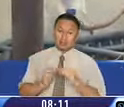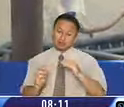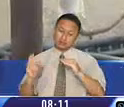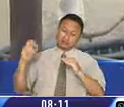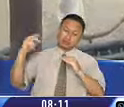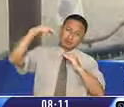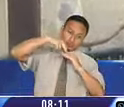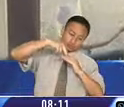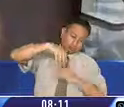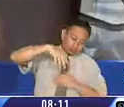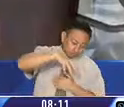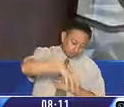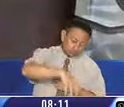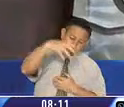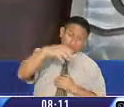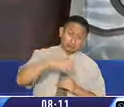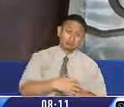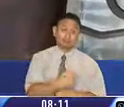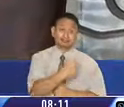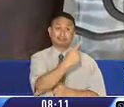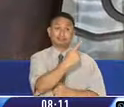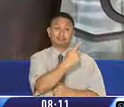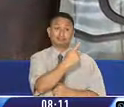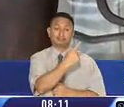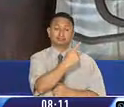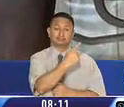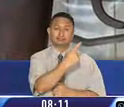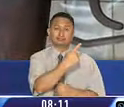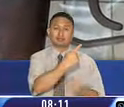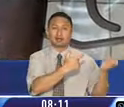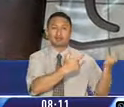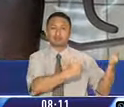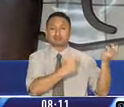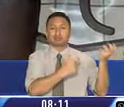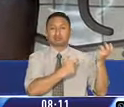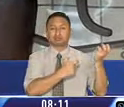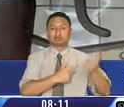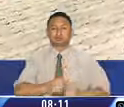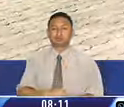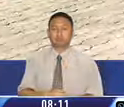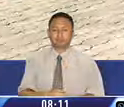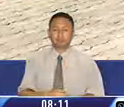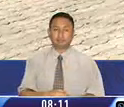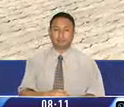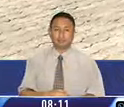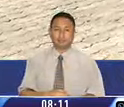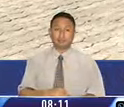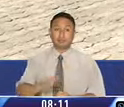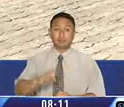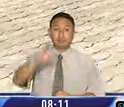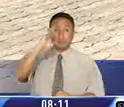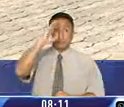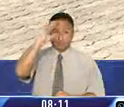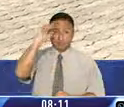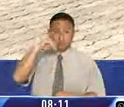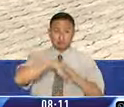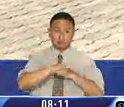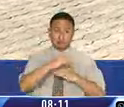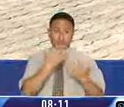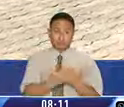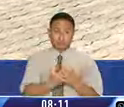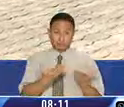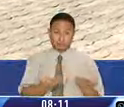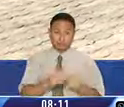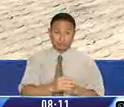encontraron una subametralladora que estaba apenas al otro lado de la pared. el trabajo de la policía penitenciaria evitó aparentemente